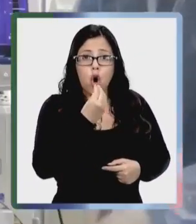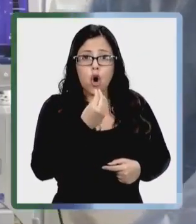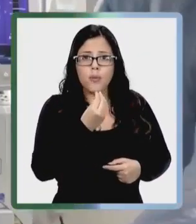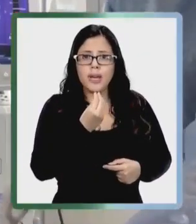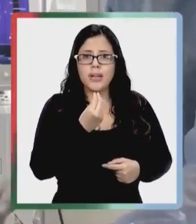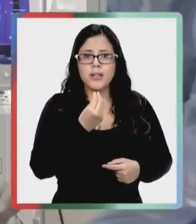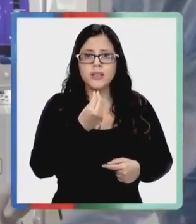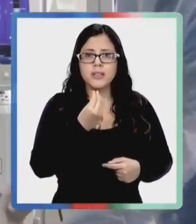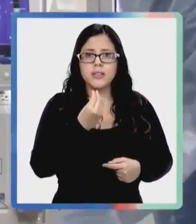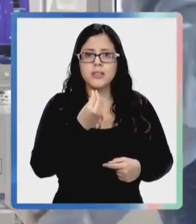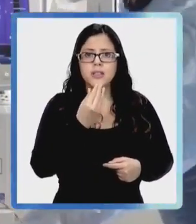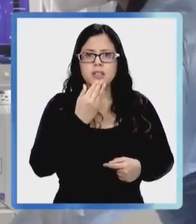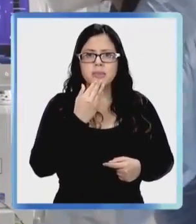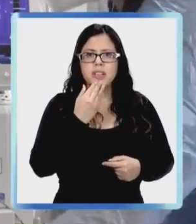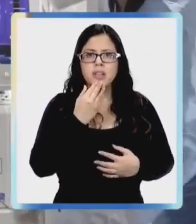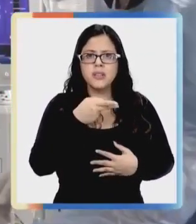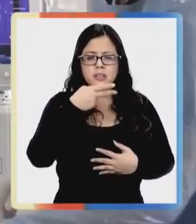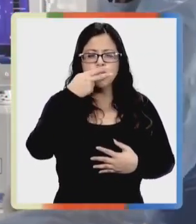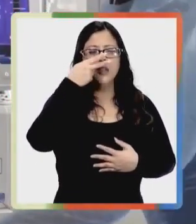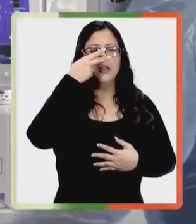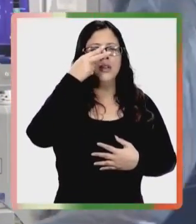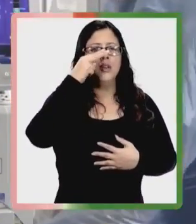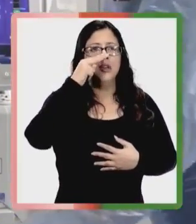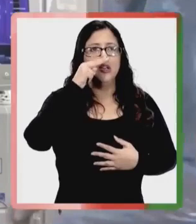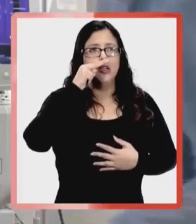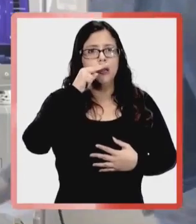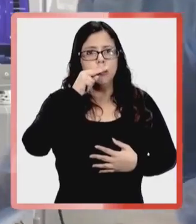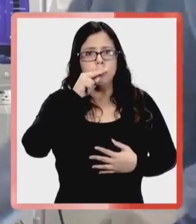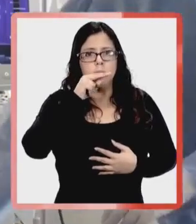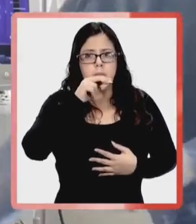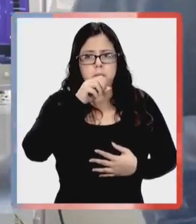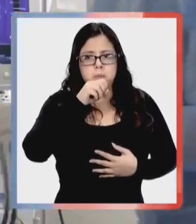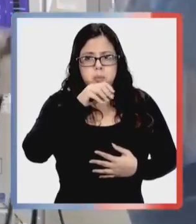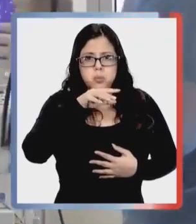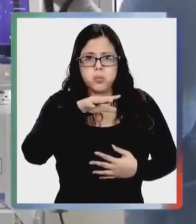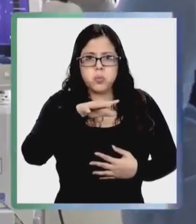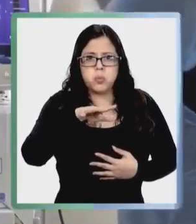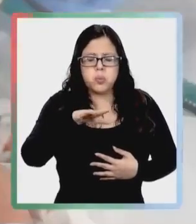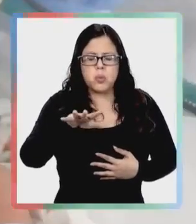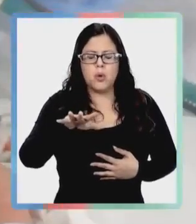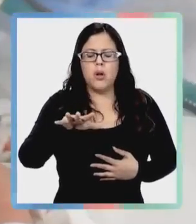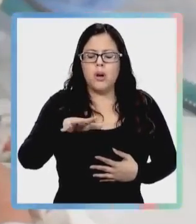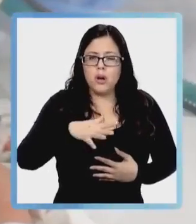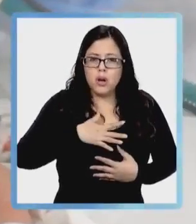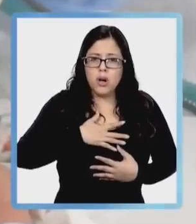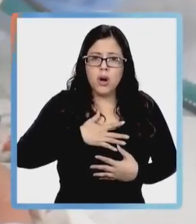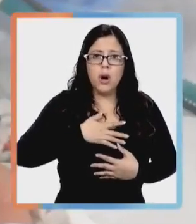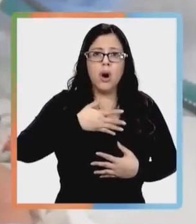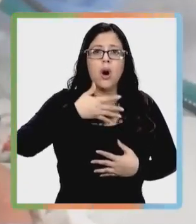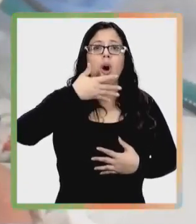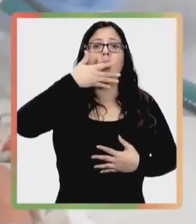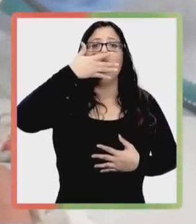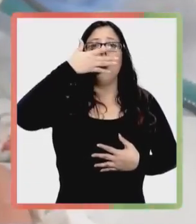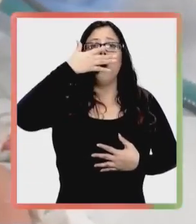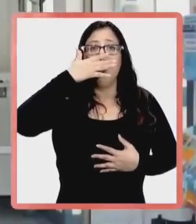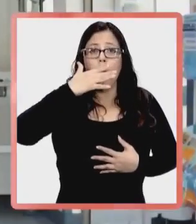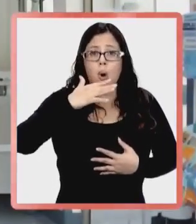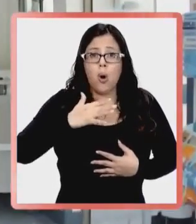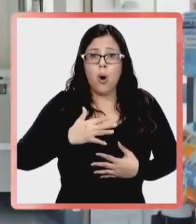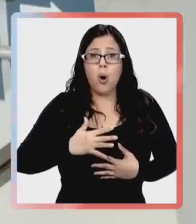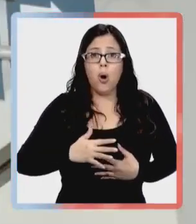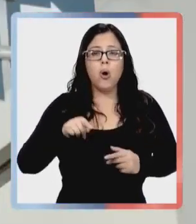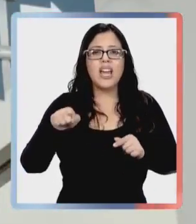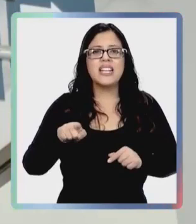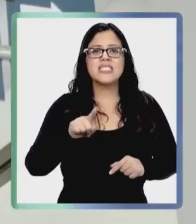El aspecto al respirar es un aspecto de un sujeto que respira con gran dificultad. Es lo que llamamos nosotros